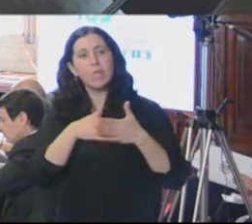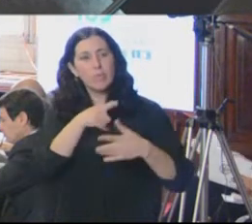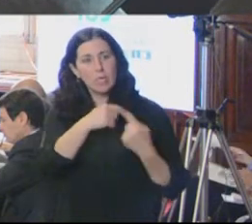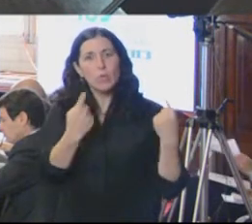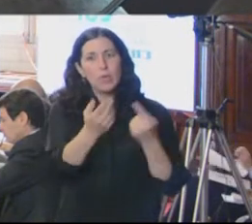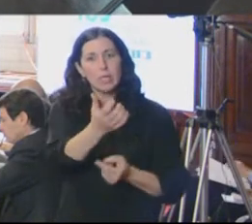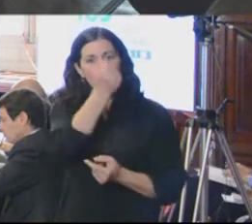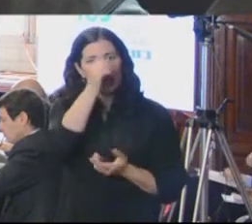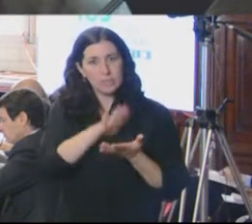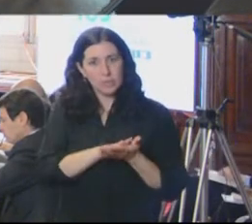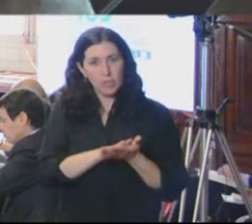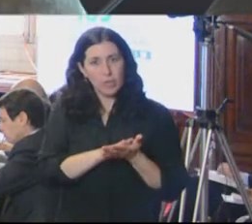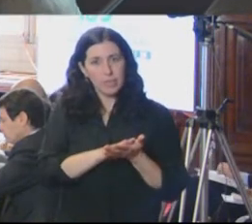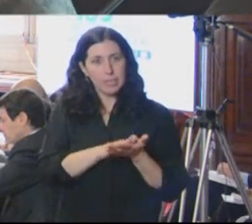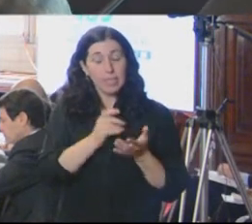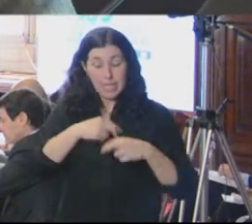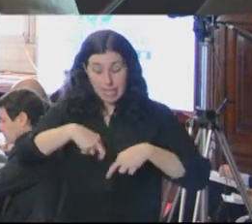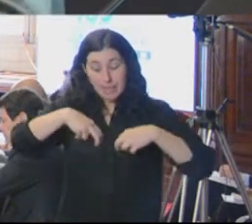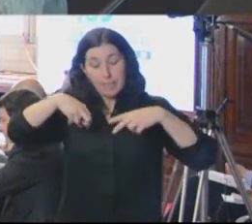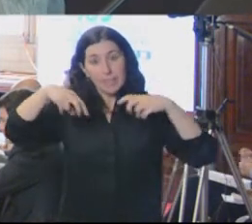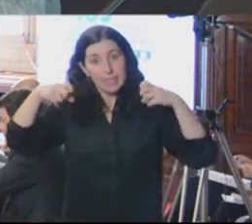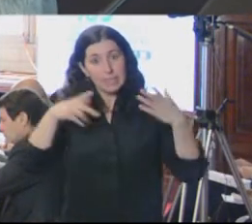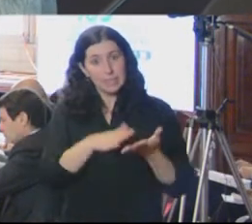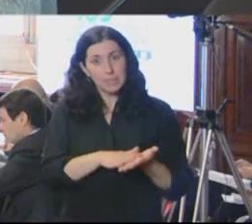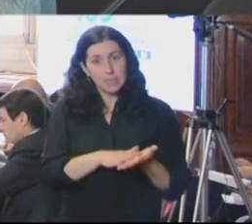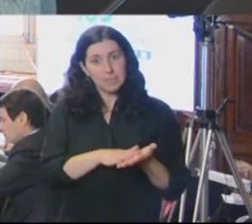tener la investigación si se parte de